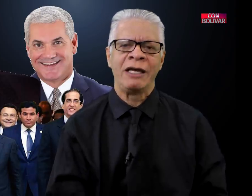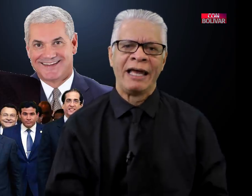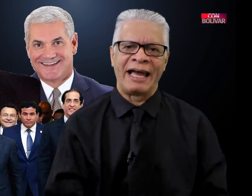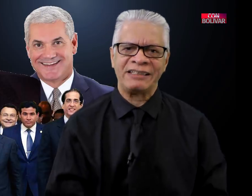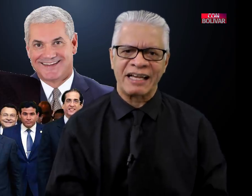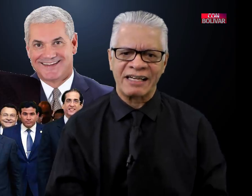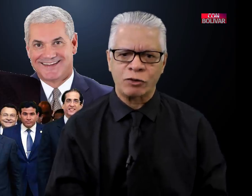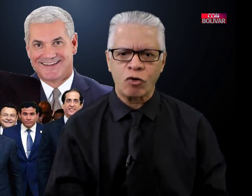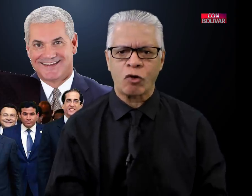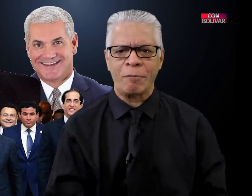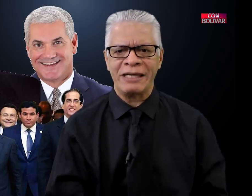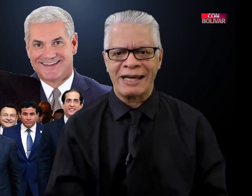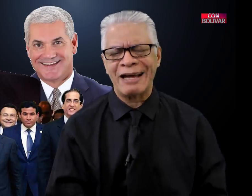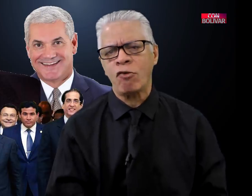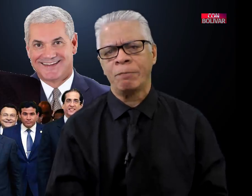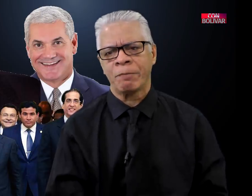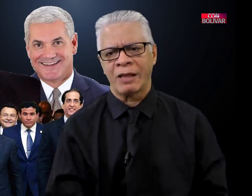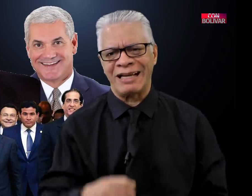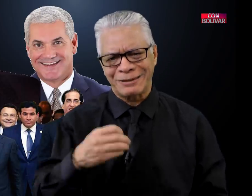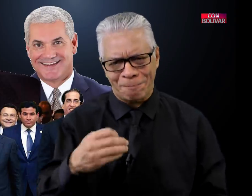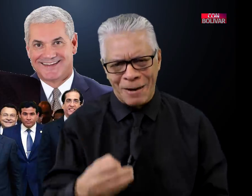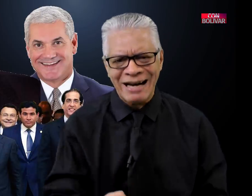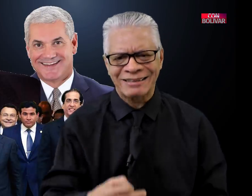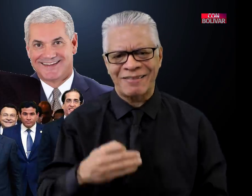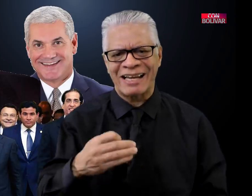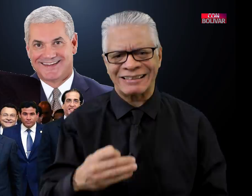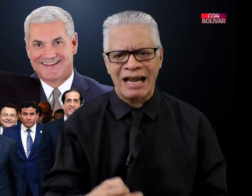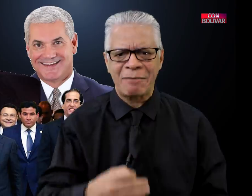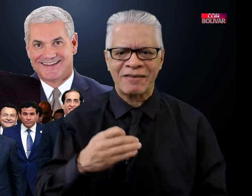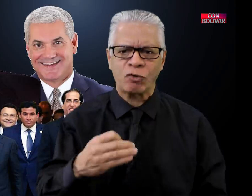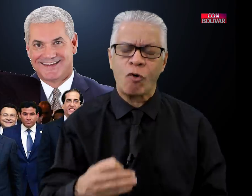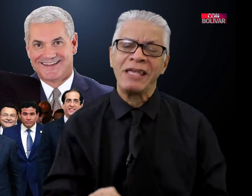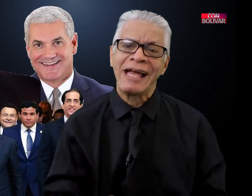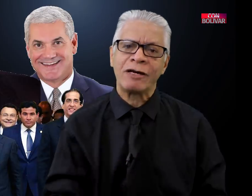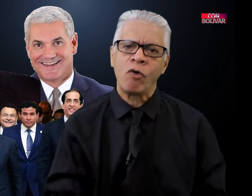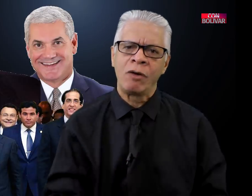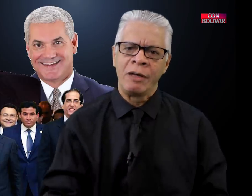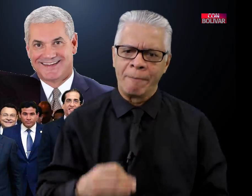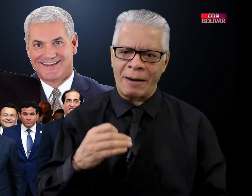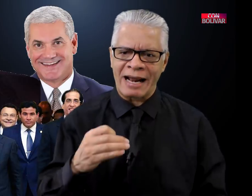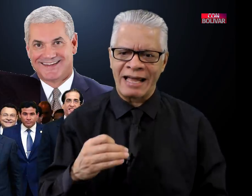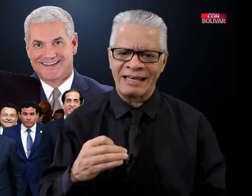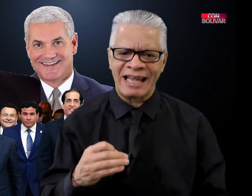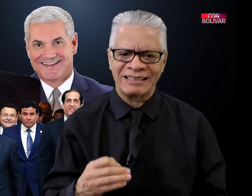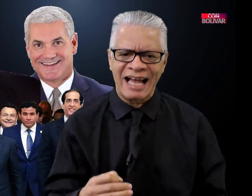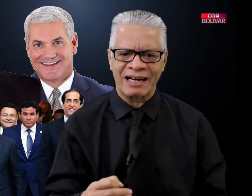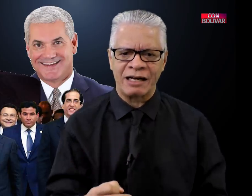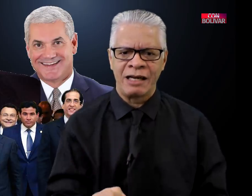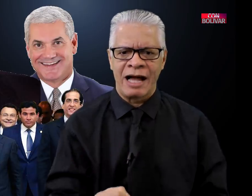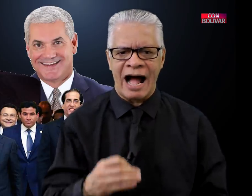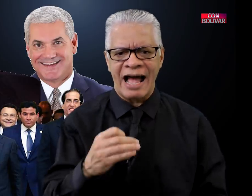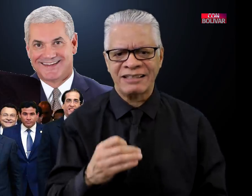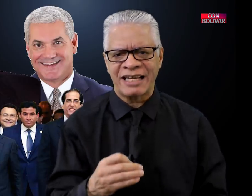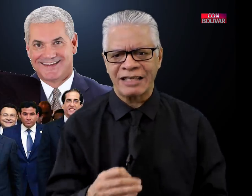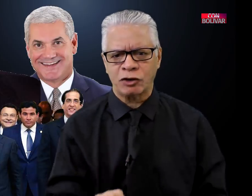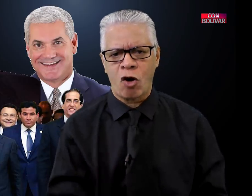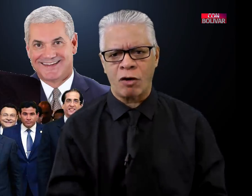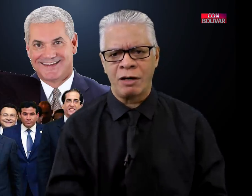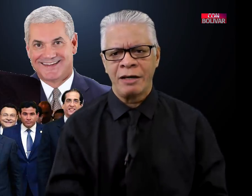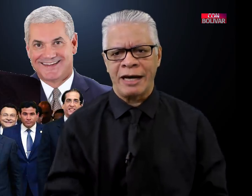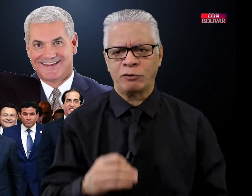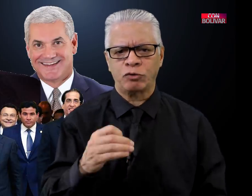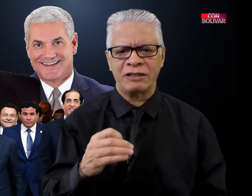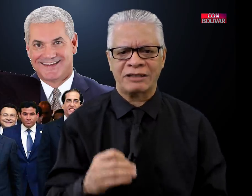haitianos en territorio dominicano es parte de la trama de su gobierno para enlazar a esa